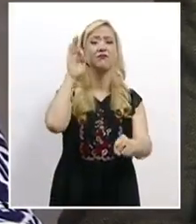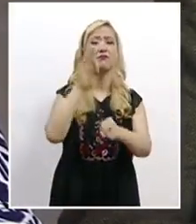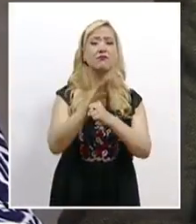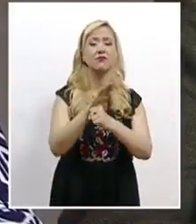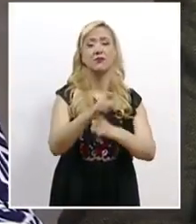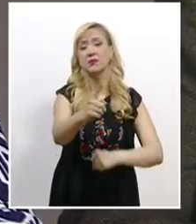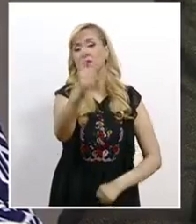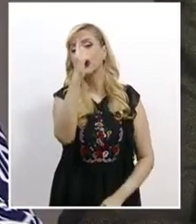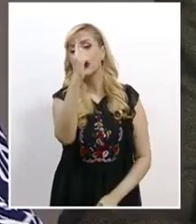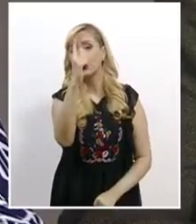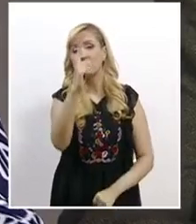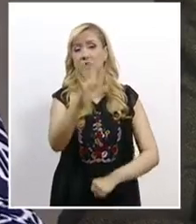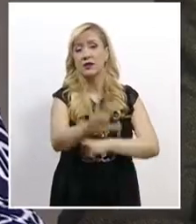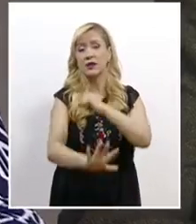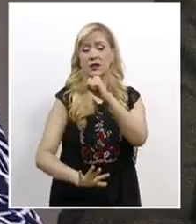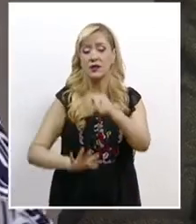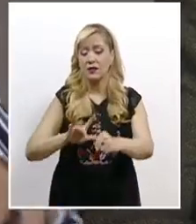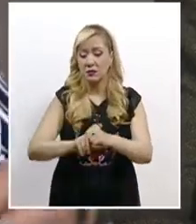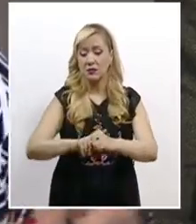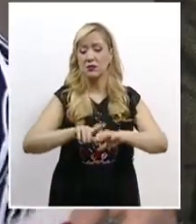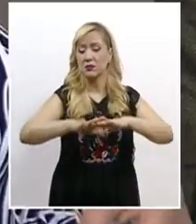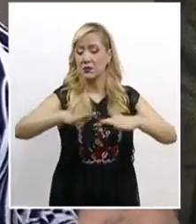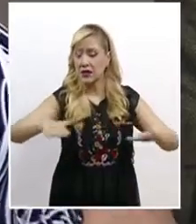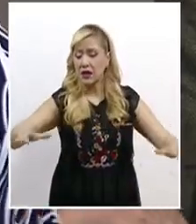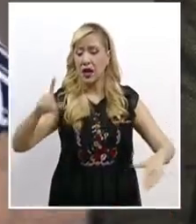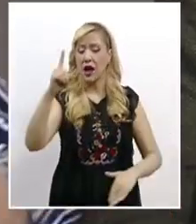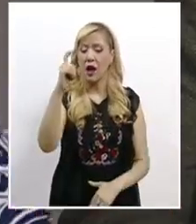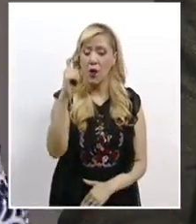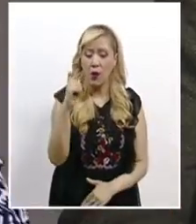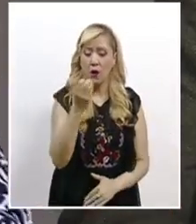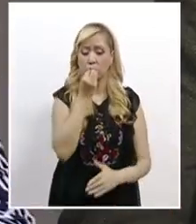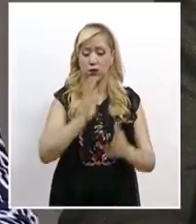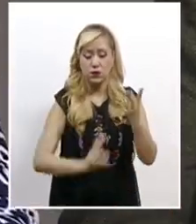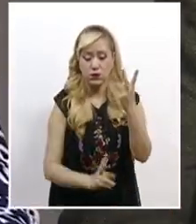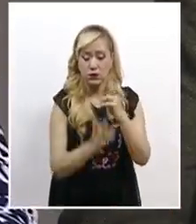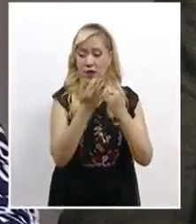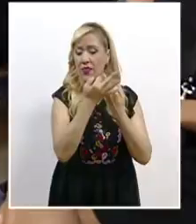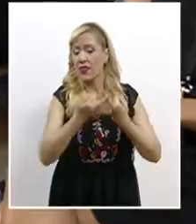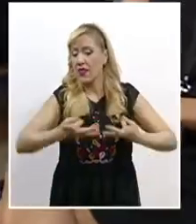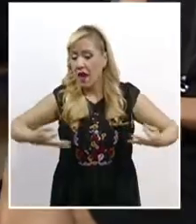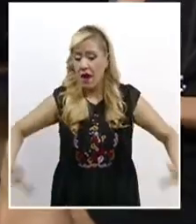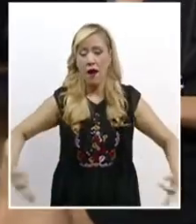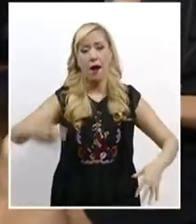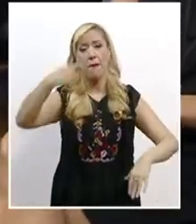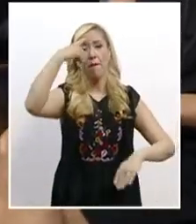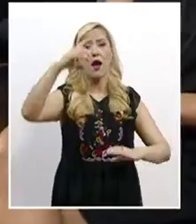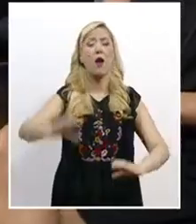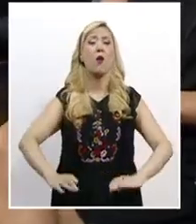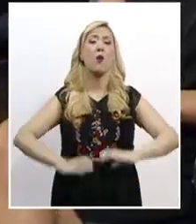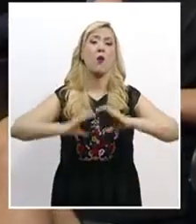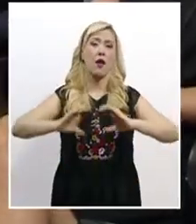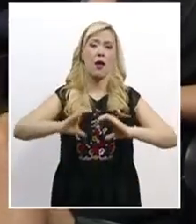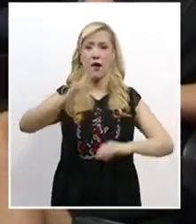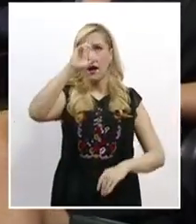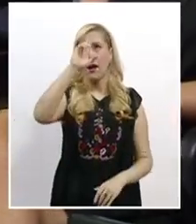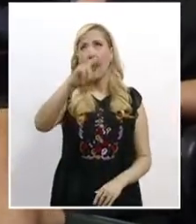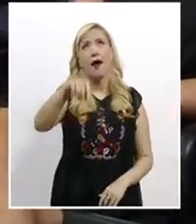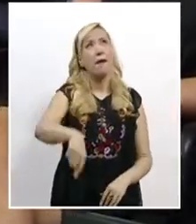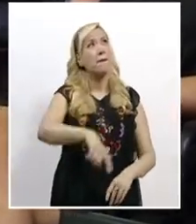la naturaleza y sus servicios ambientales. Honremos a nuestro